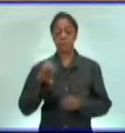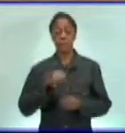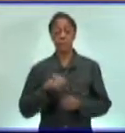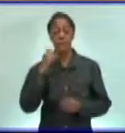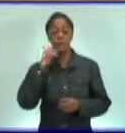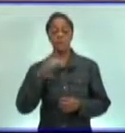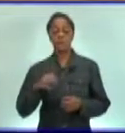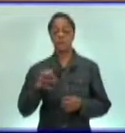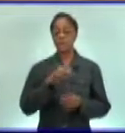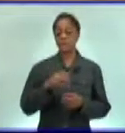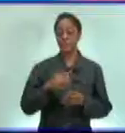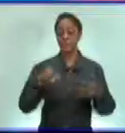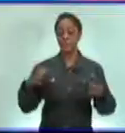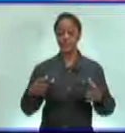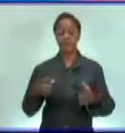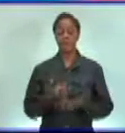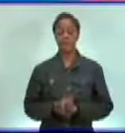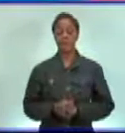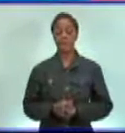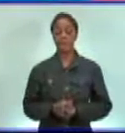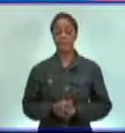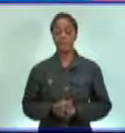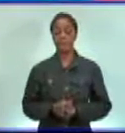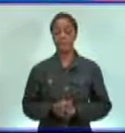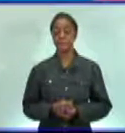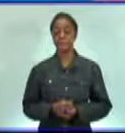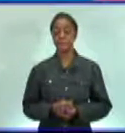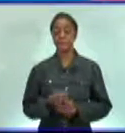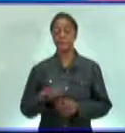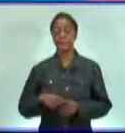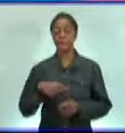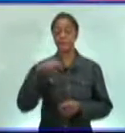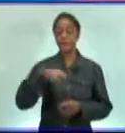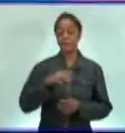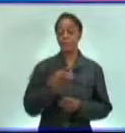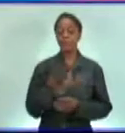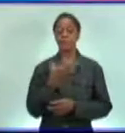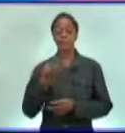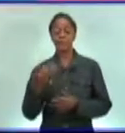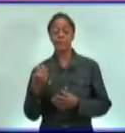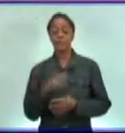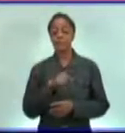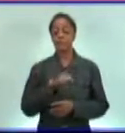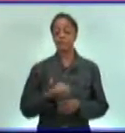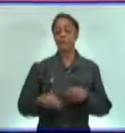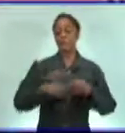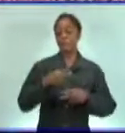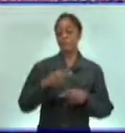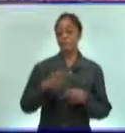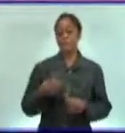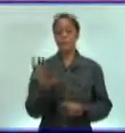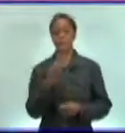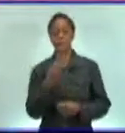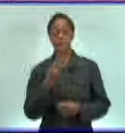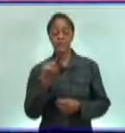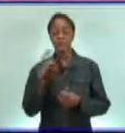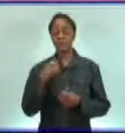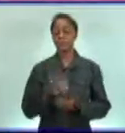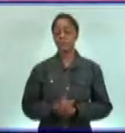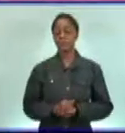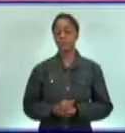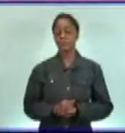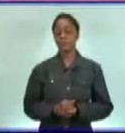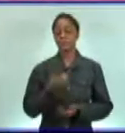más grandes que existen? Las células animales y vegetales realizan las tres funciones vitales: